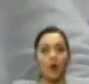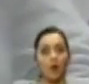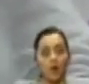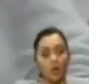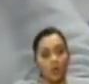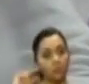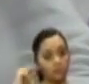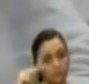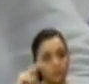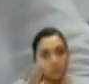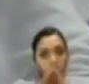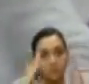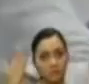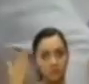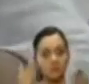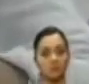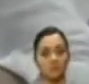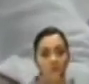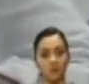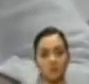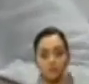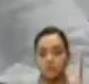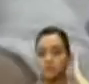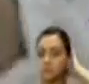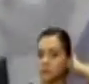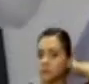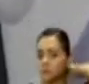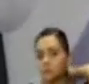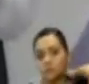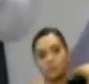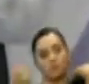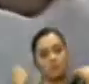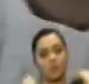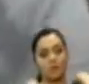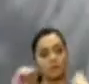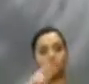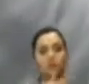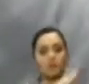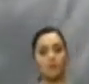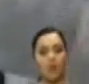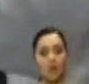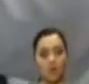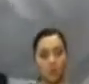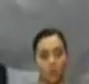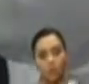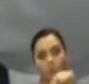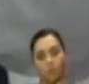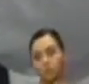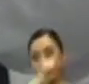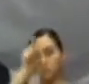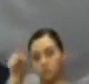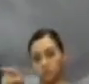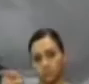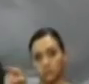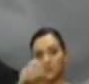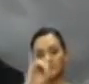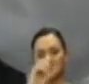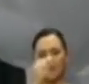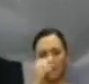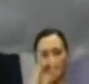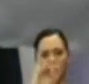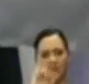pero hay paseo fluvial por la ría. Se puede llegar al malecón, se va a Santay, se va a la estación de tren en Durán, se visita el